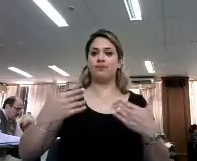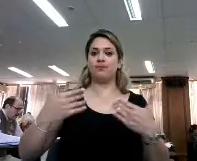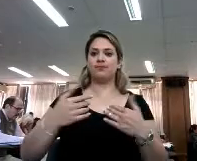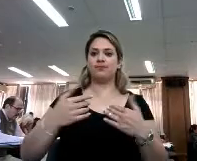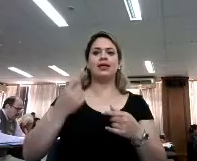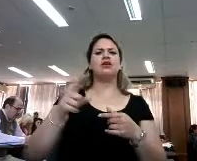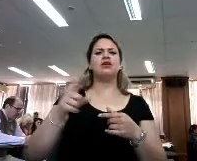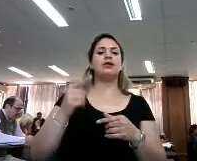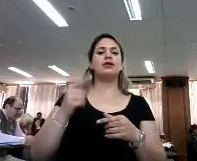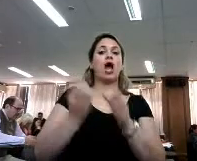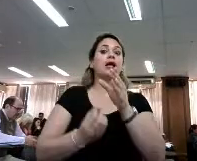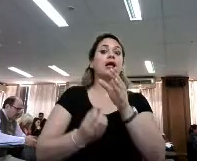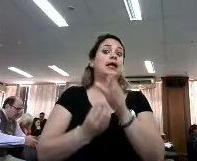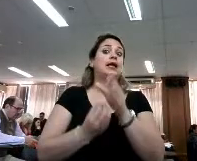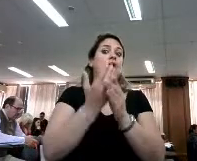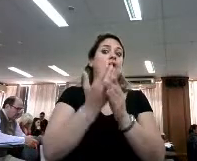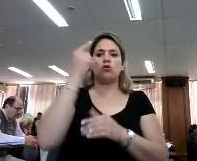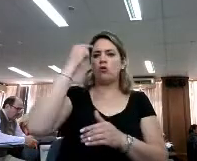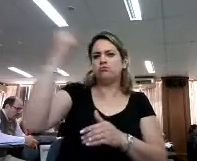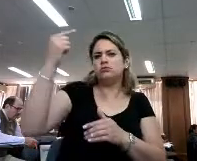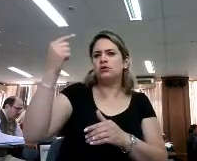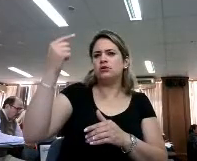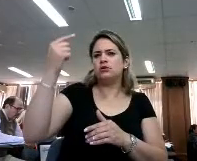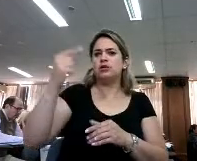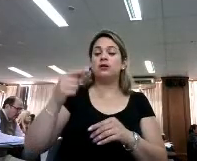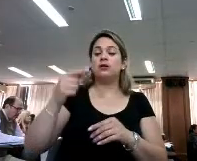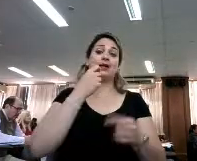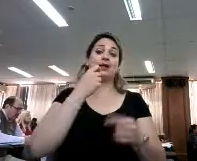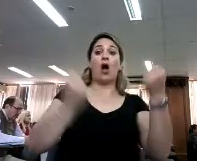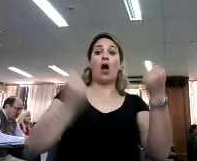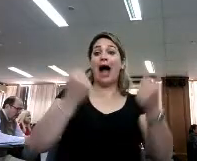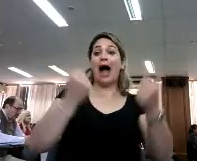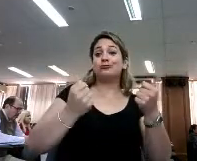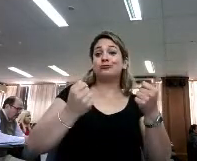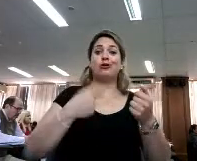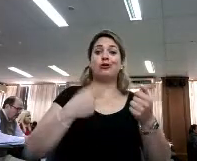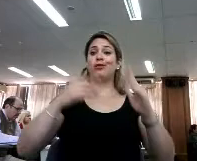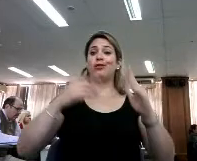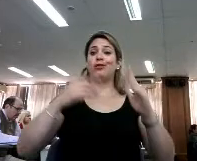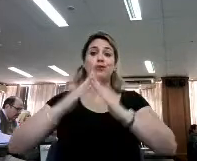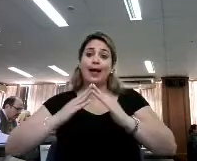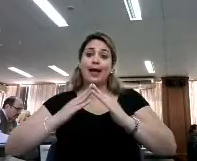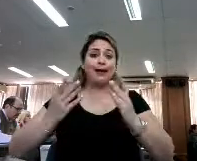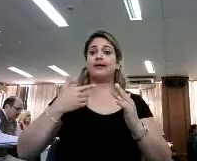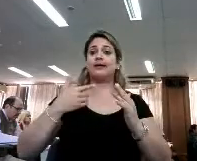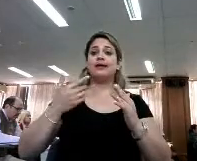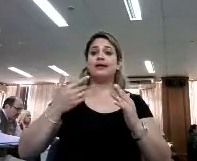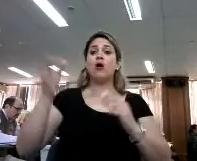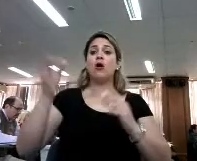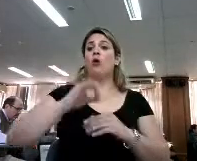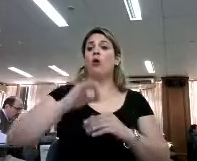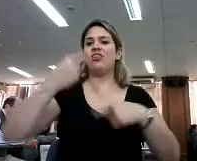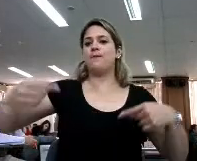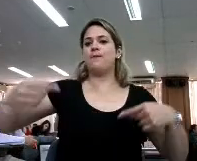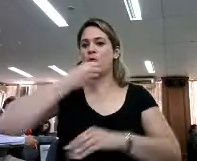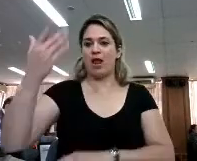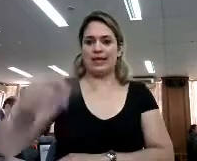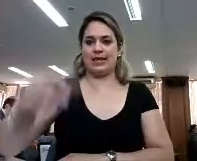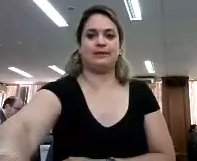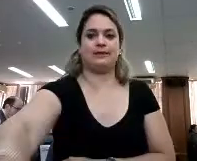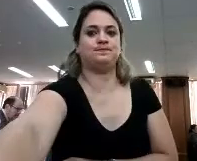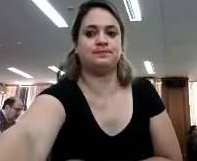de una creación del ingenio humano, hablar de un carro, hablar de una casa, hablar de cualquier bien. Precisamente porque